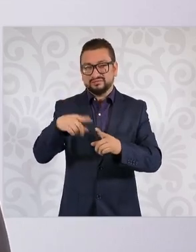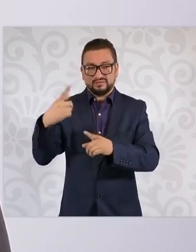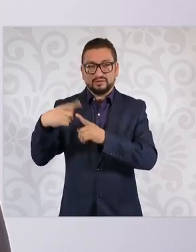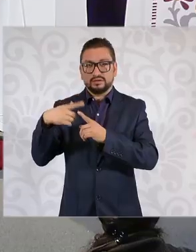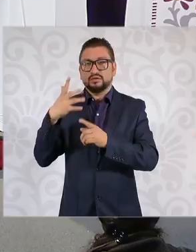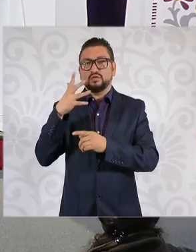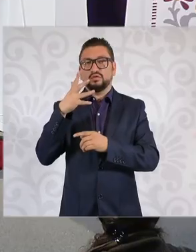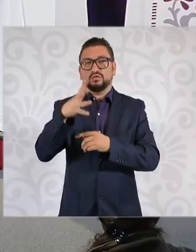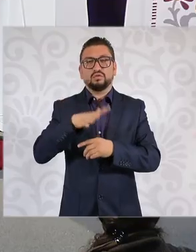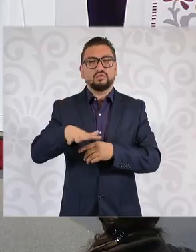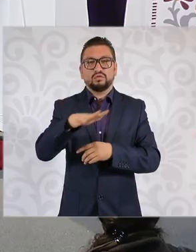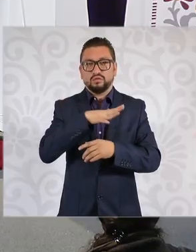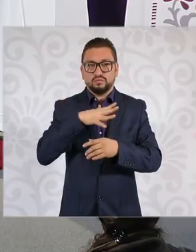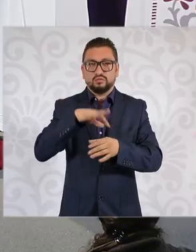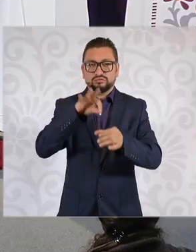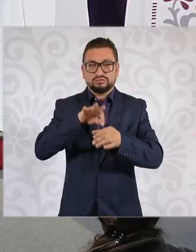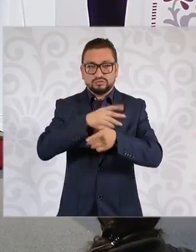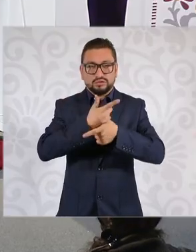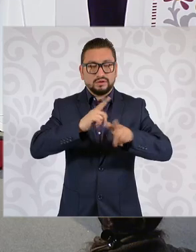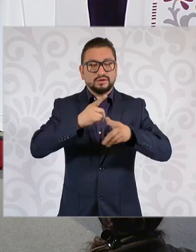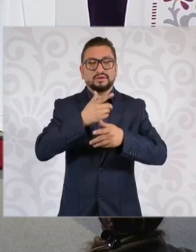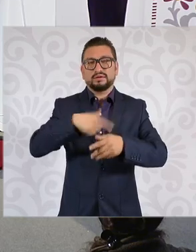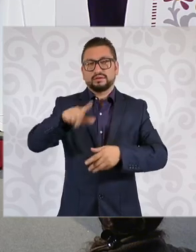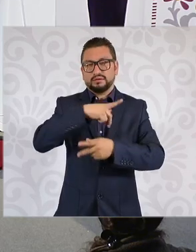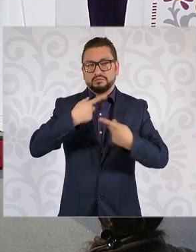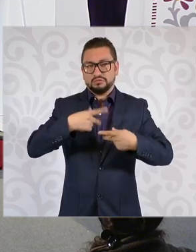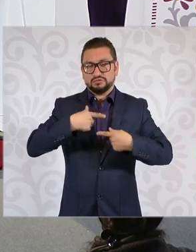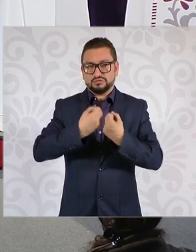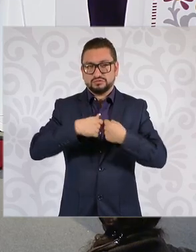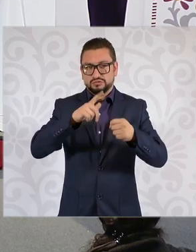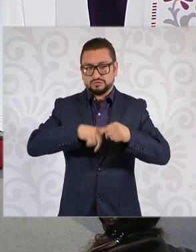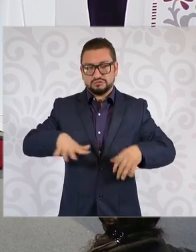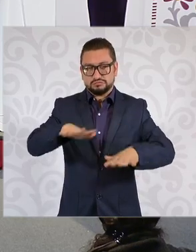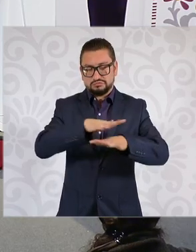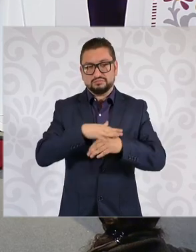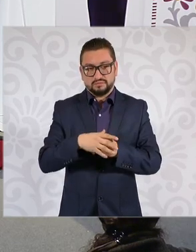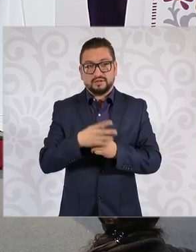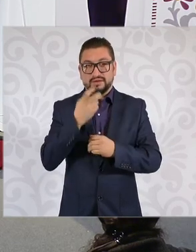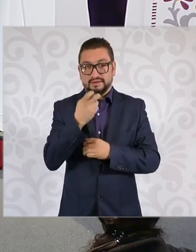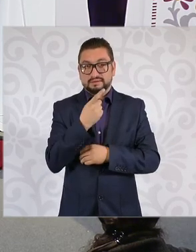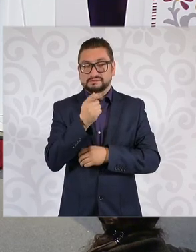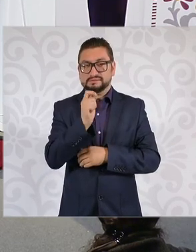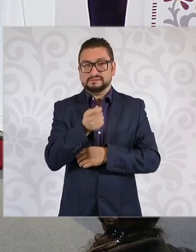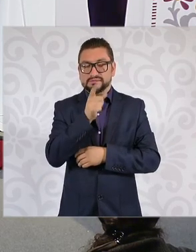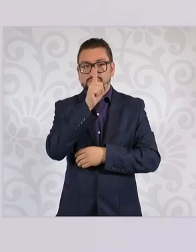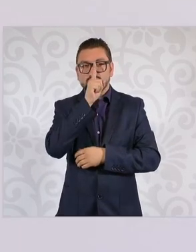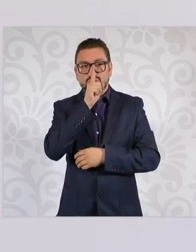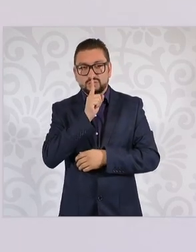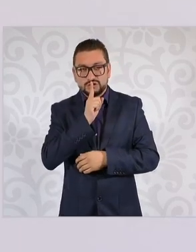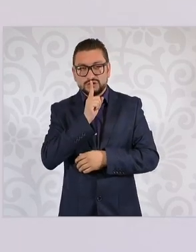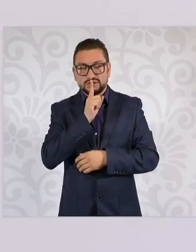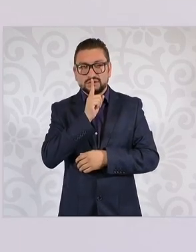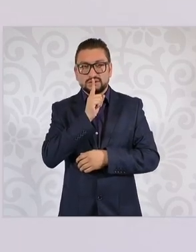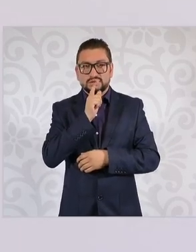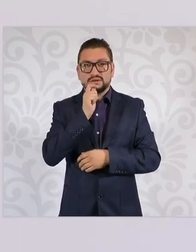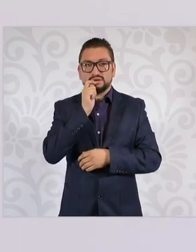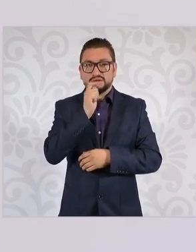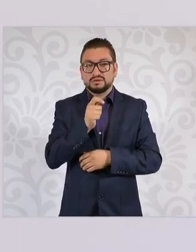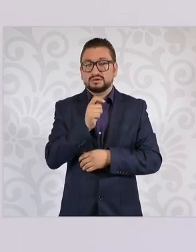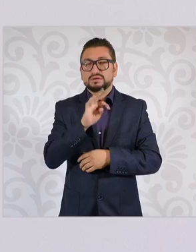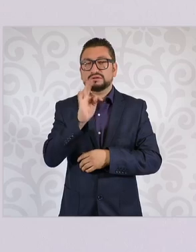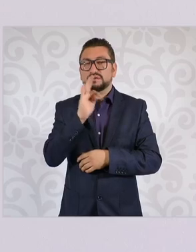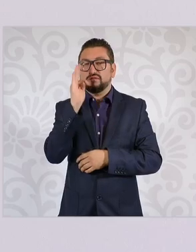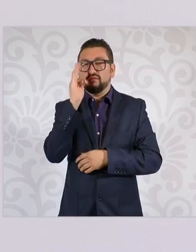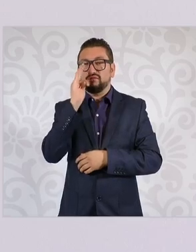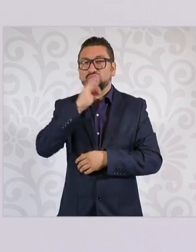largo plazo de impulsar la democracia y la cohesión social. La mentira no proviene solo de la falsedad